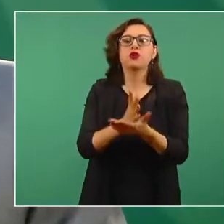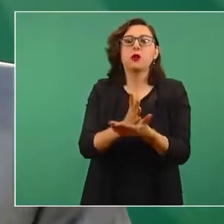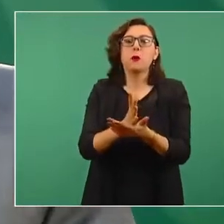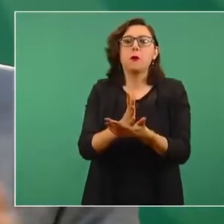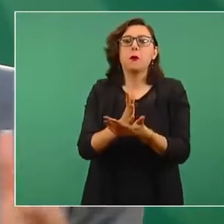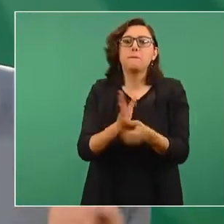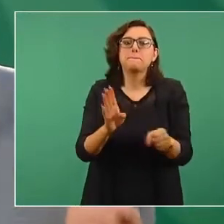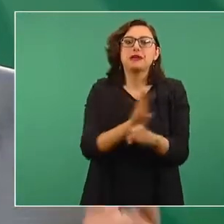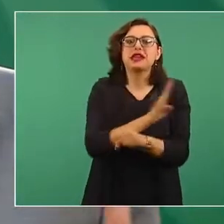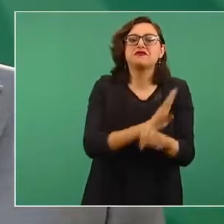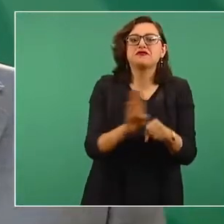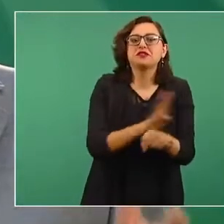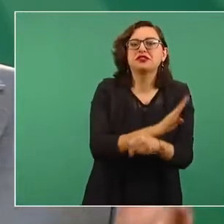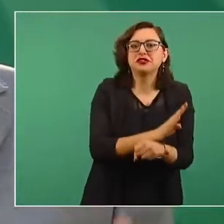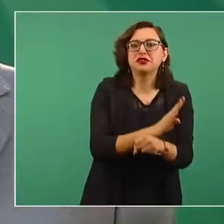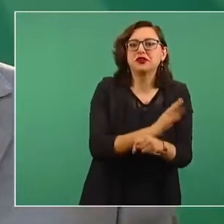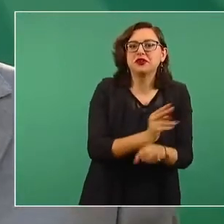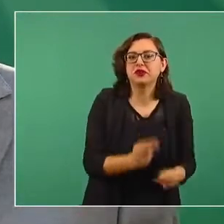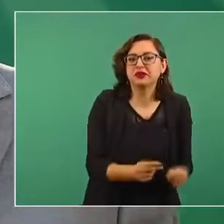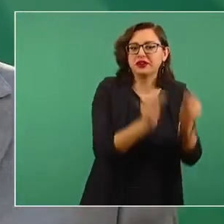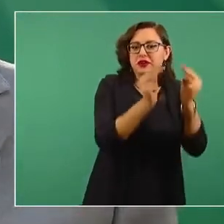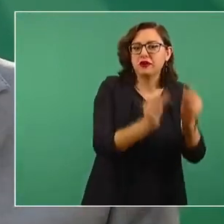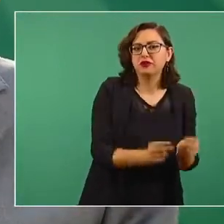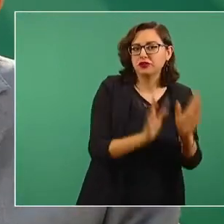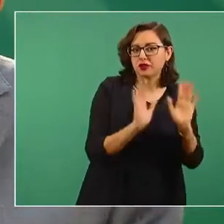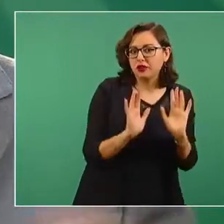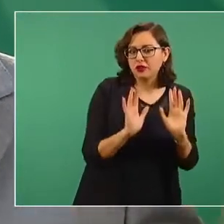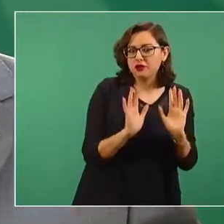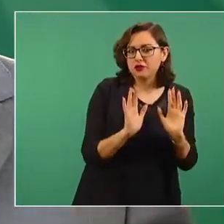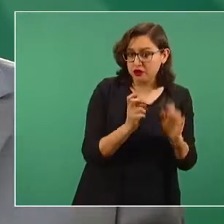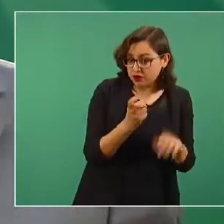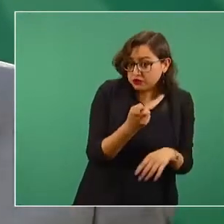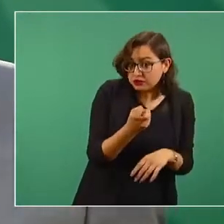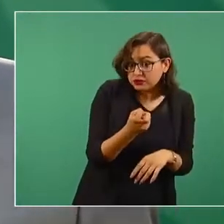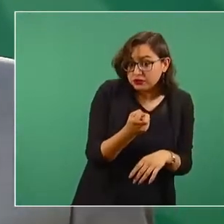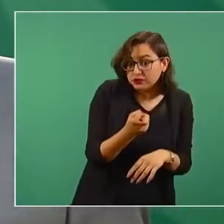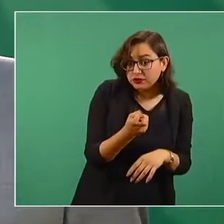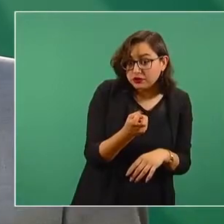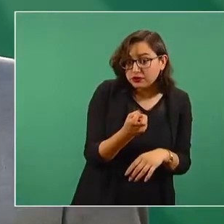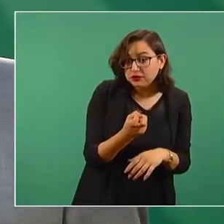Entonces, muchos empresarios, yo diría que la mayoría,